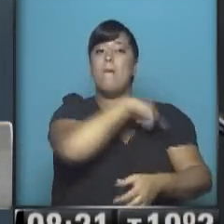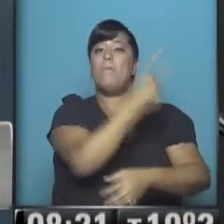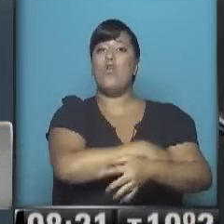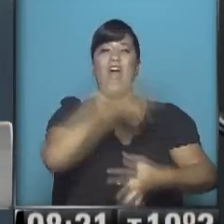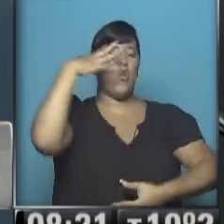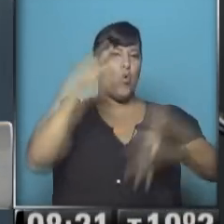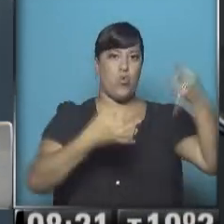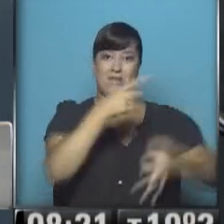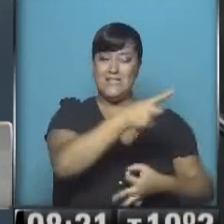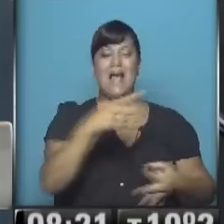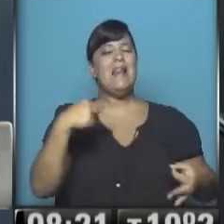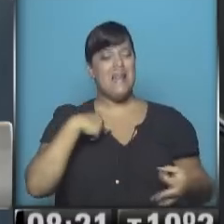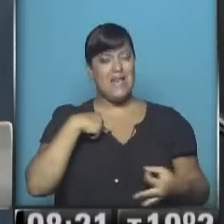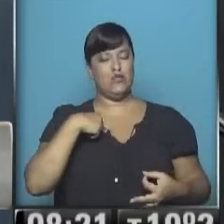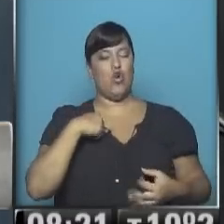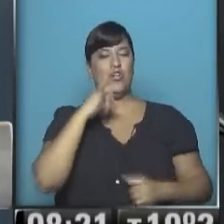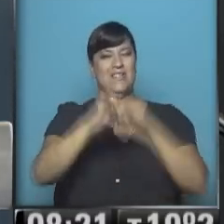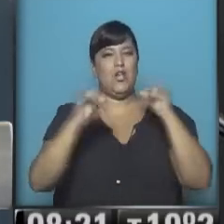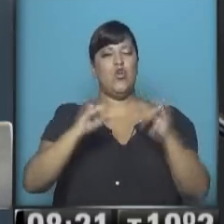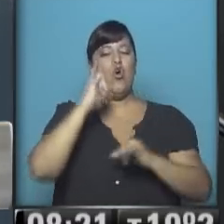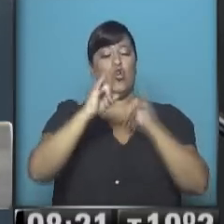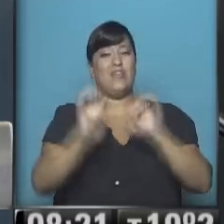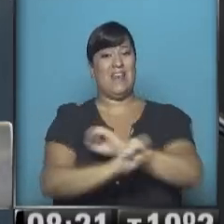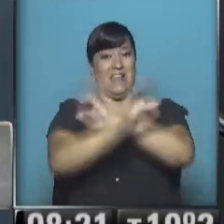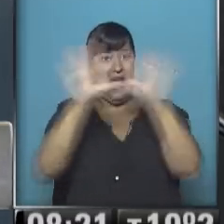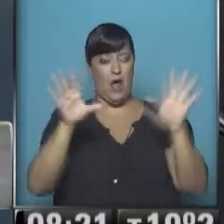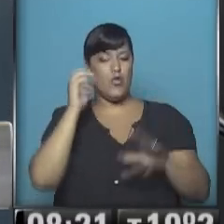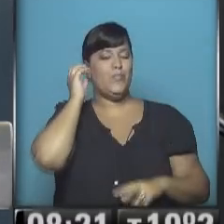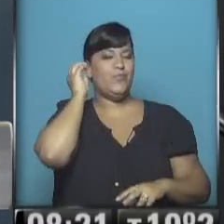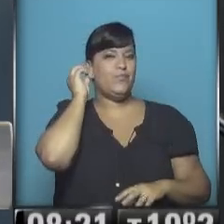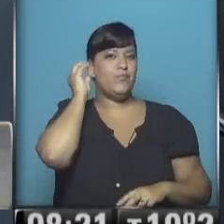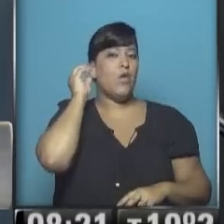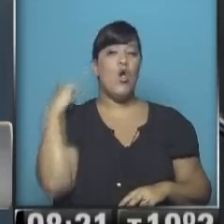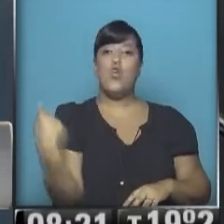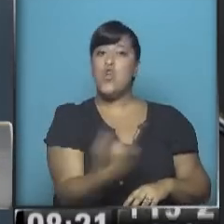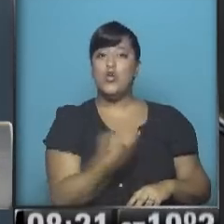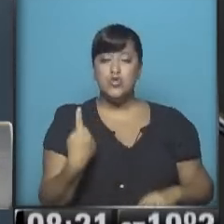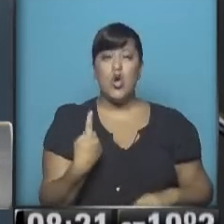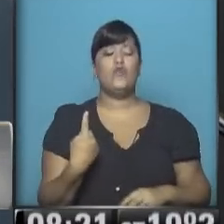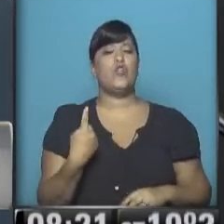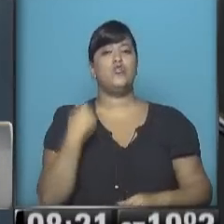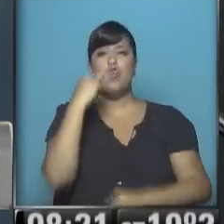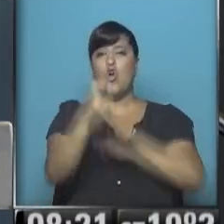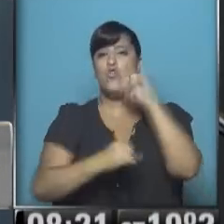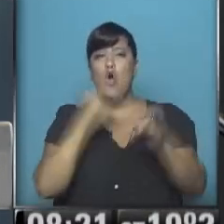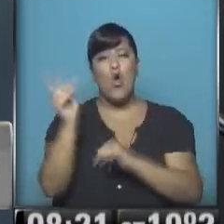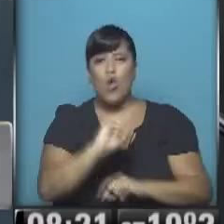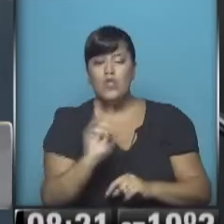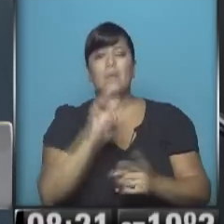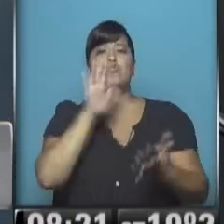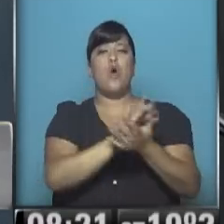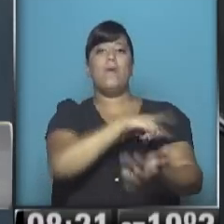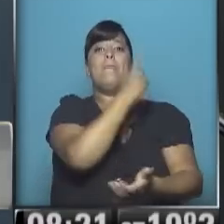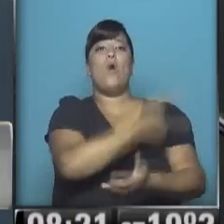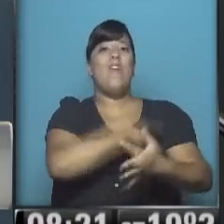transmitir con absoluta Claridad nosotros no hacemos referencias al poder judicial en